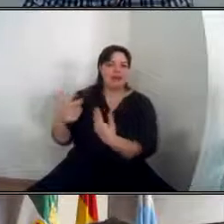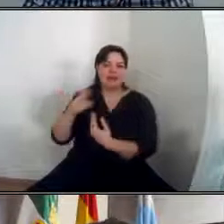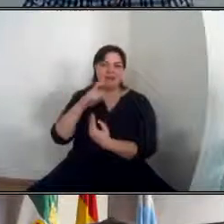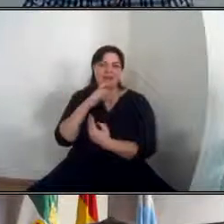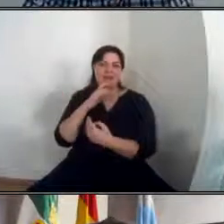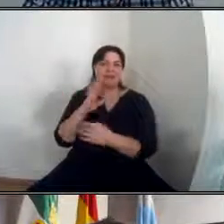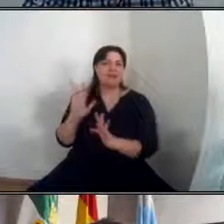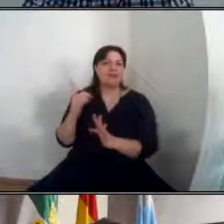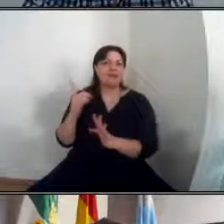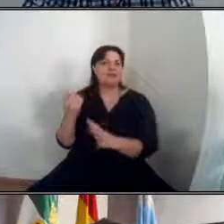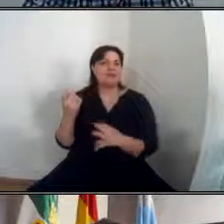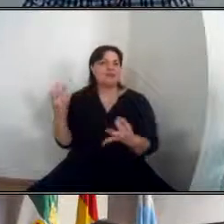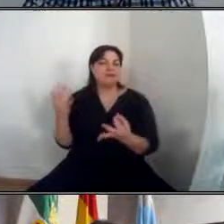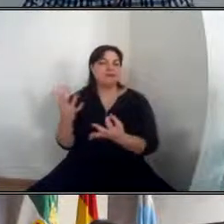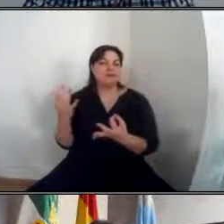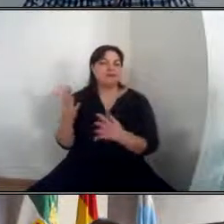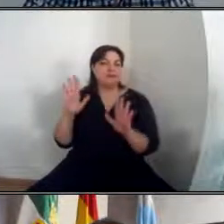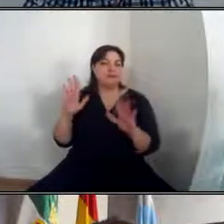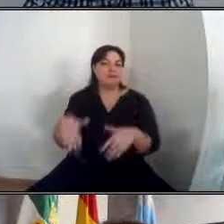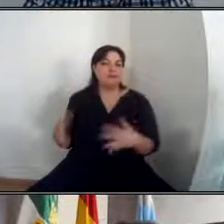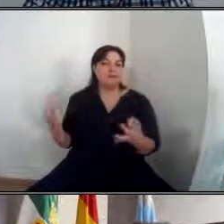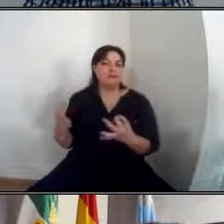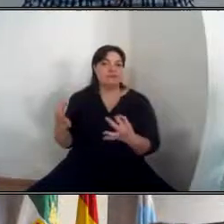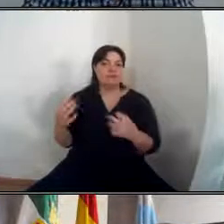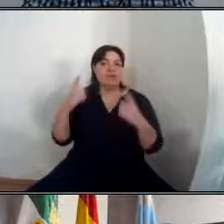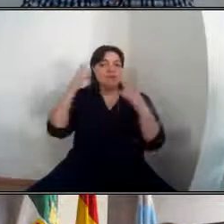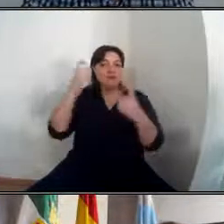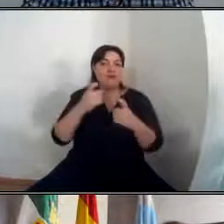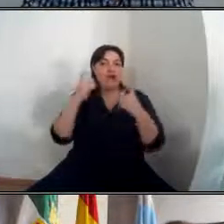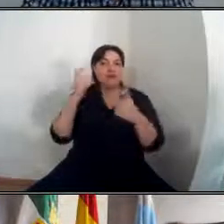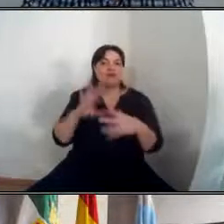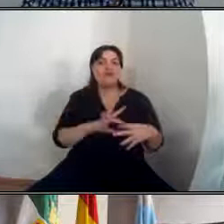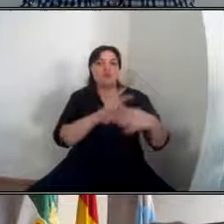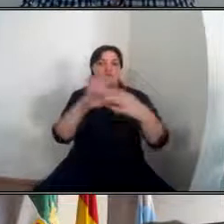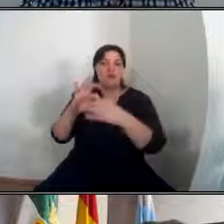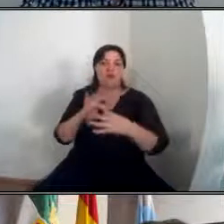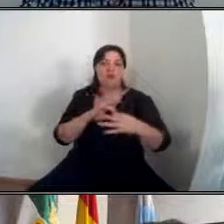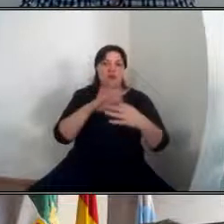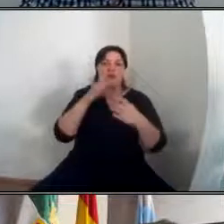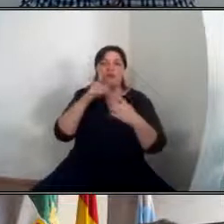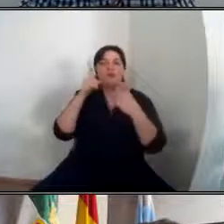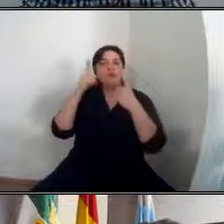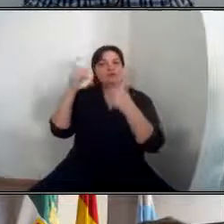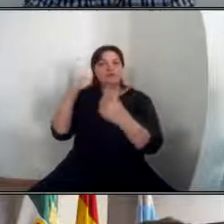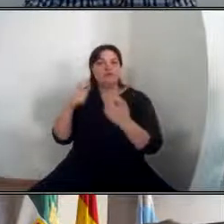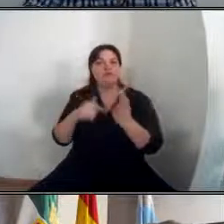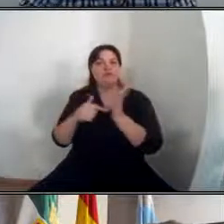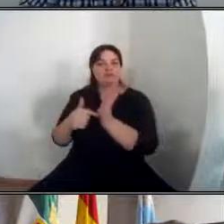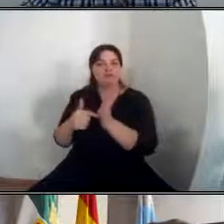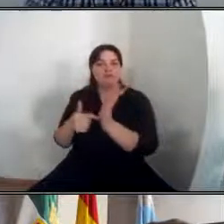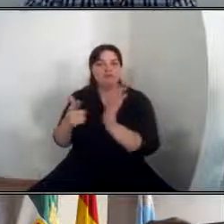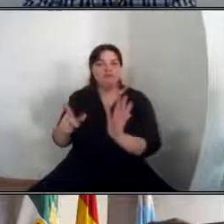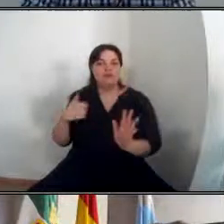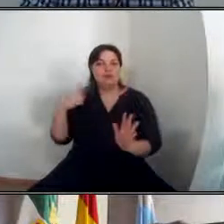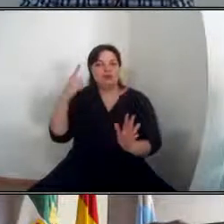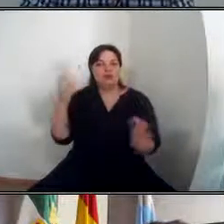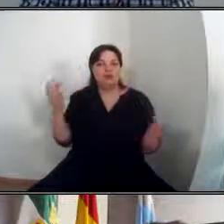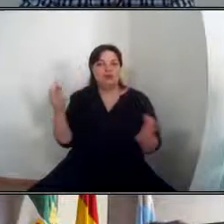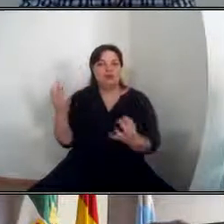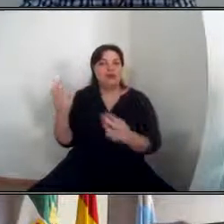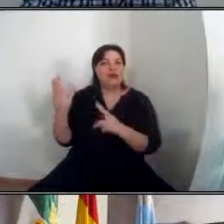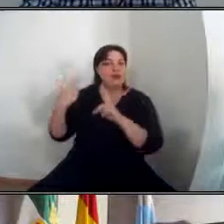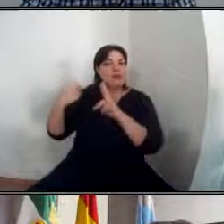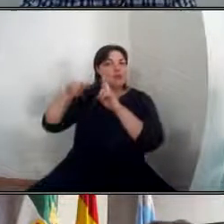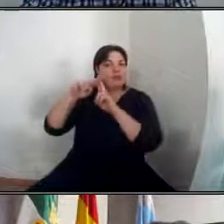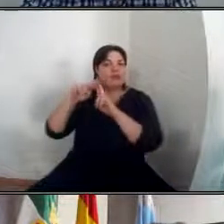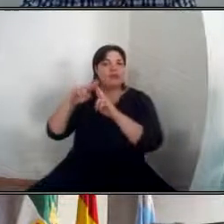necesita, en definitiva, es aunar esfuerzos. Precisamente yo creo que lo que logramos las diputaciones con